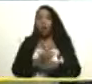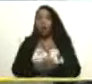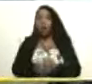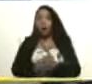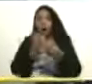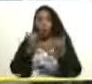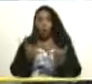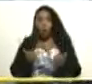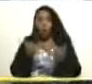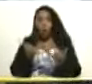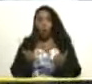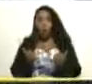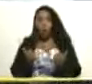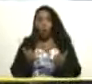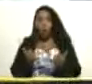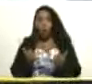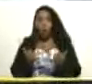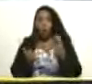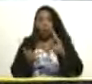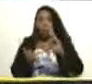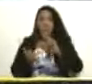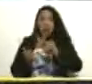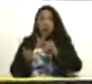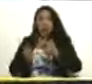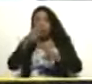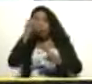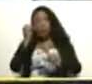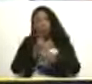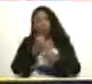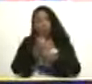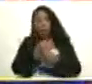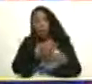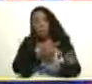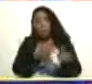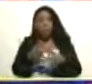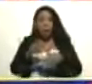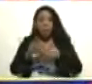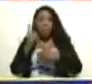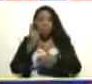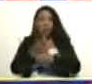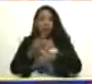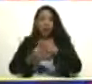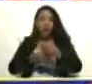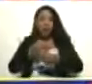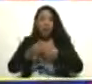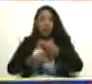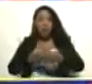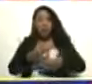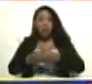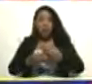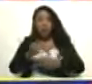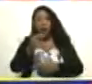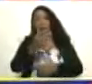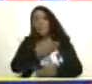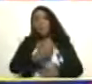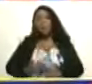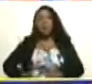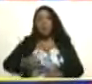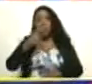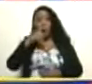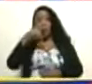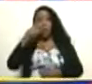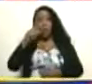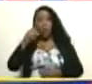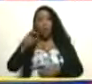ahora pararse frente al plan de trabajo que le corresponde de manera principalísima al jefe de Estado y jefe